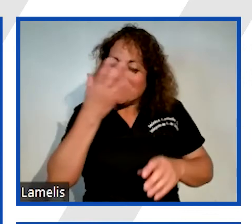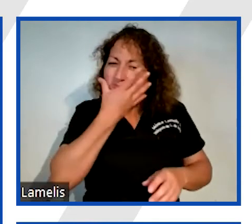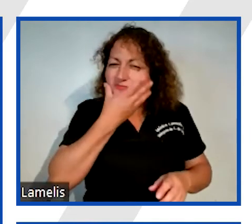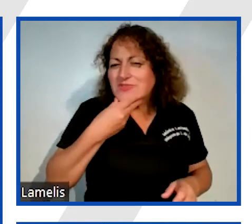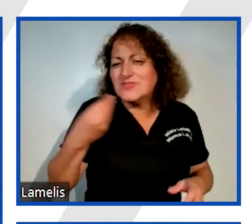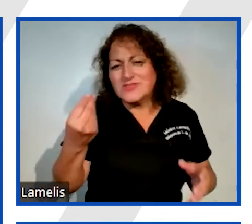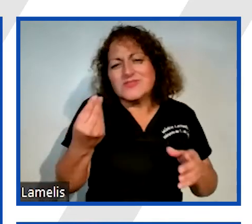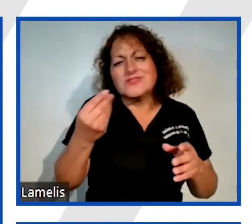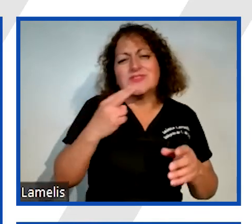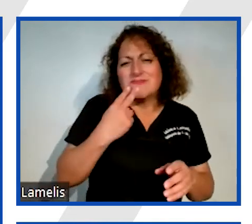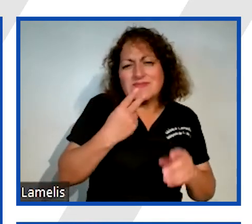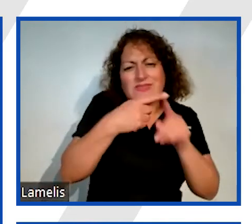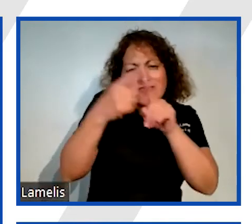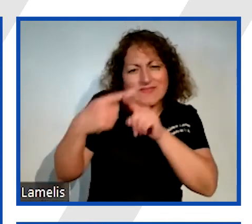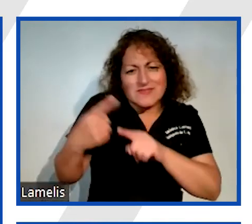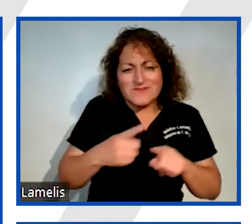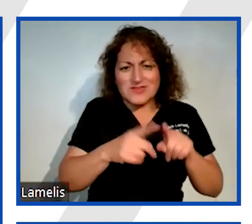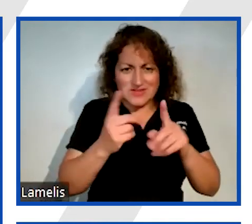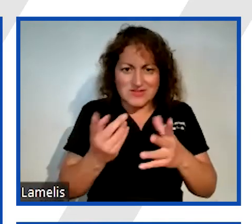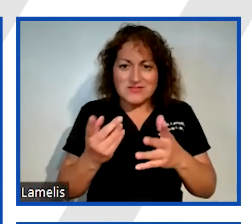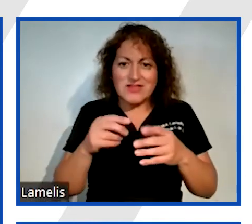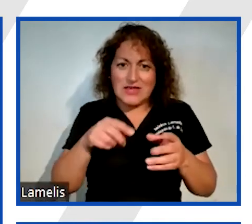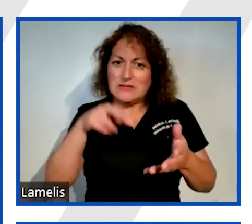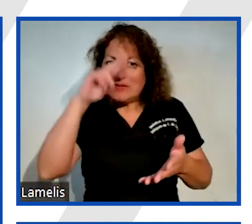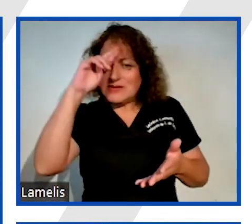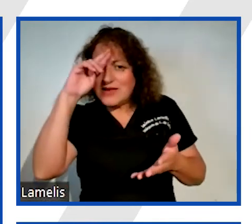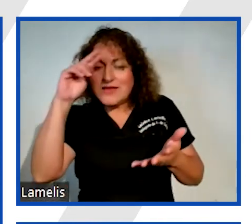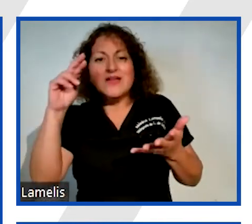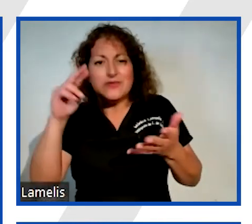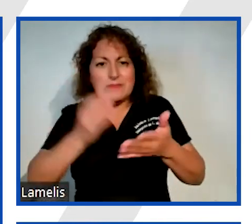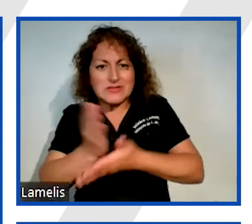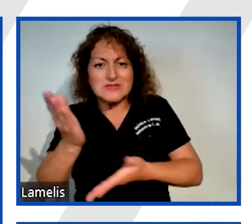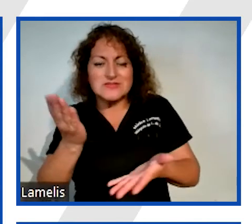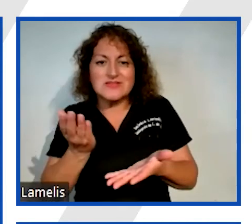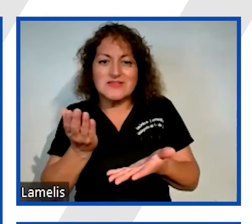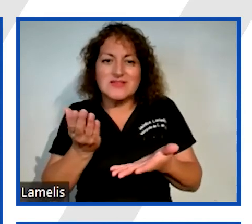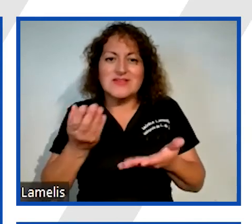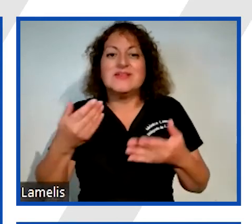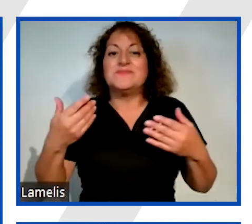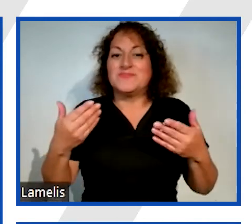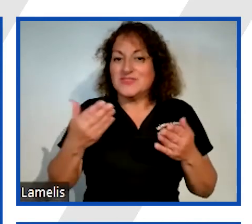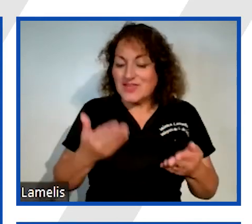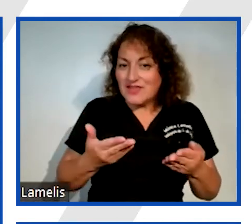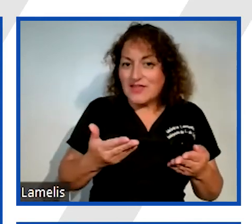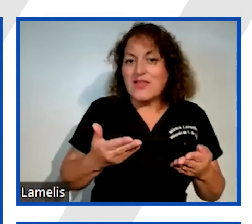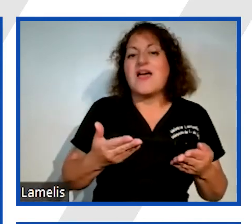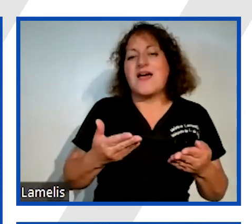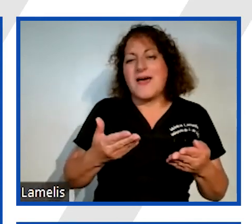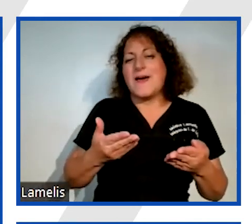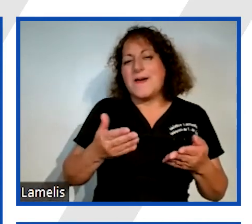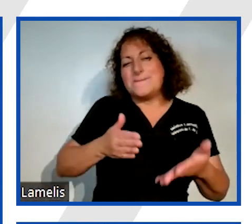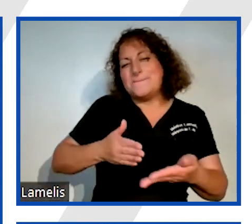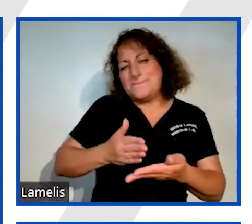diversidad y todas las cosas extrañas que empezaron a pasar en nuestro planeta y aquí es cuando uno ya recién empieza a llamar lo más